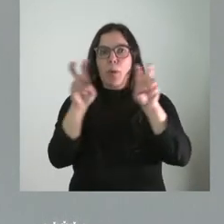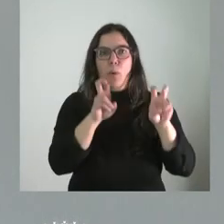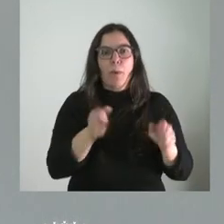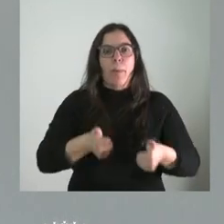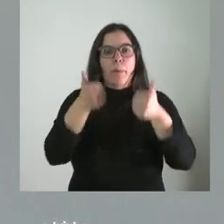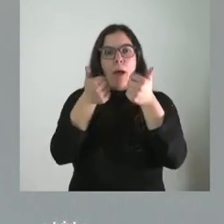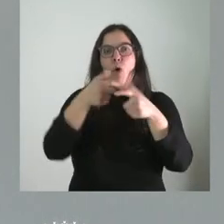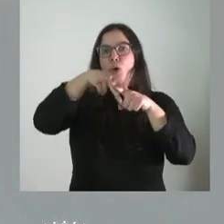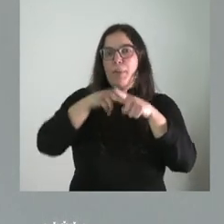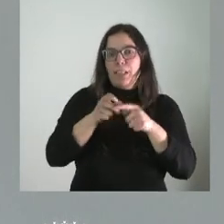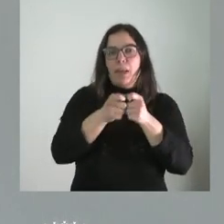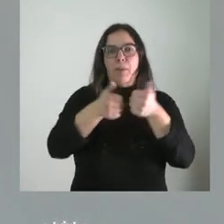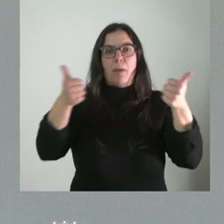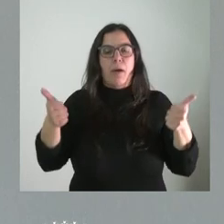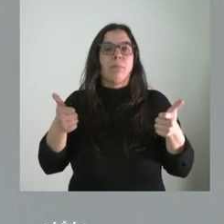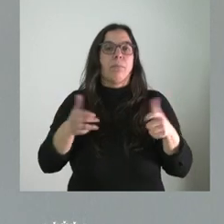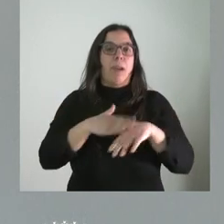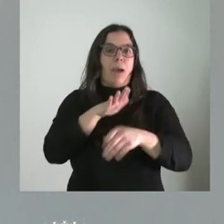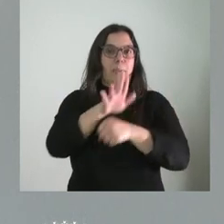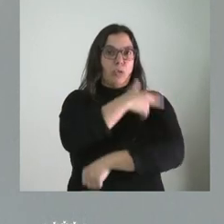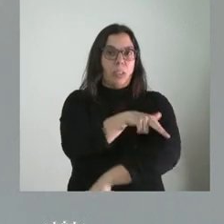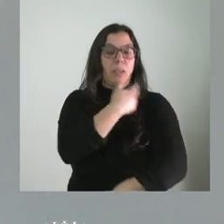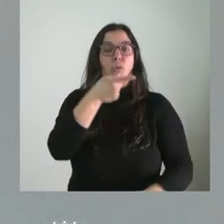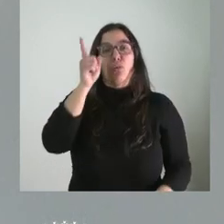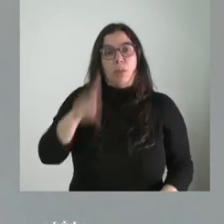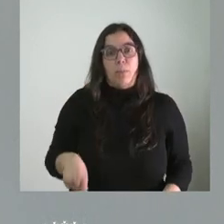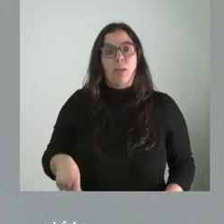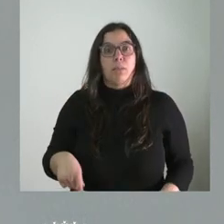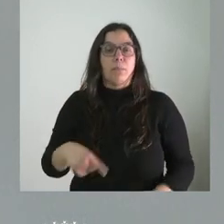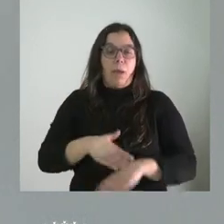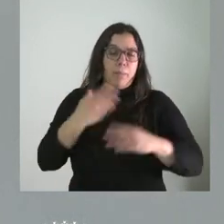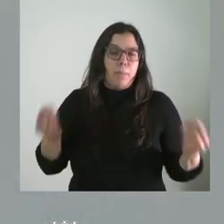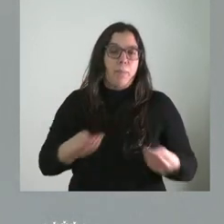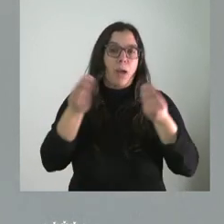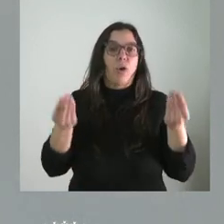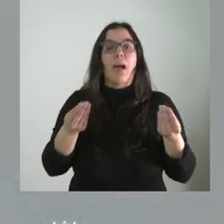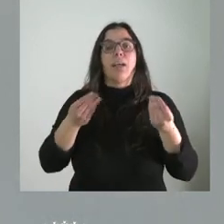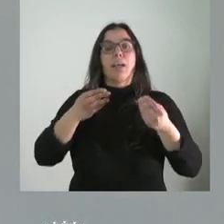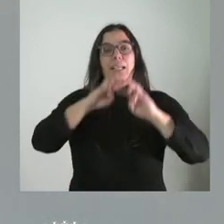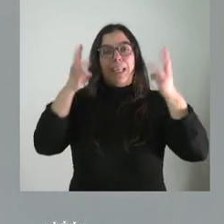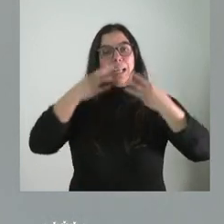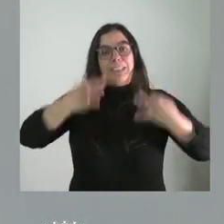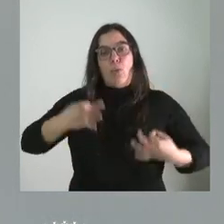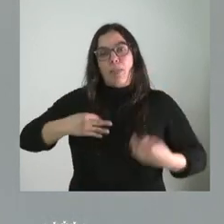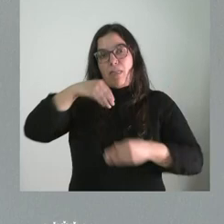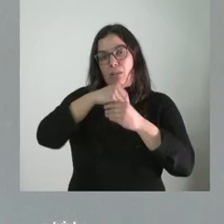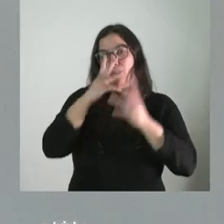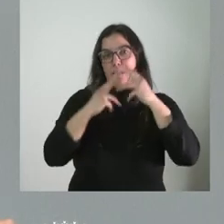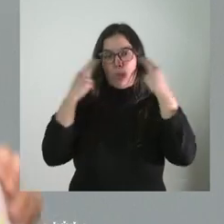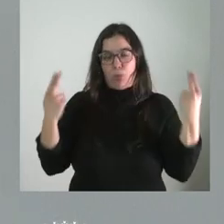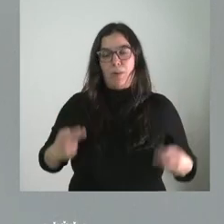equipamientos en el ámbito sanitario o bien para mejorar la ciberseguridad en el conjunto de la Administración pública